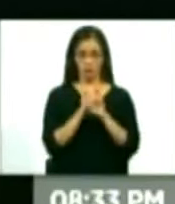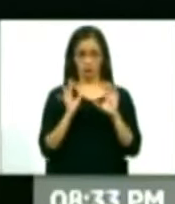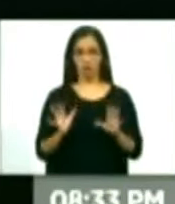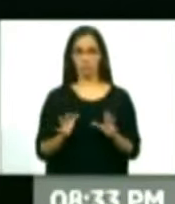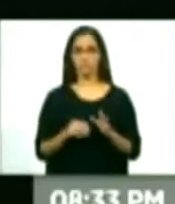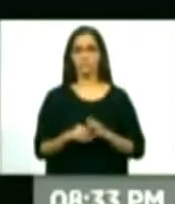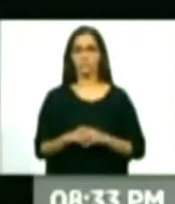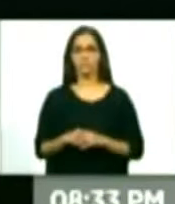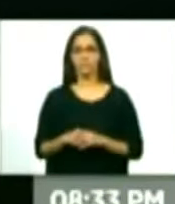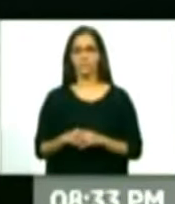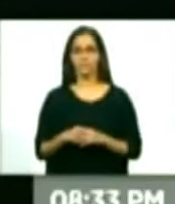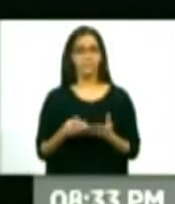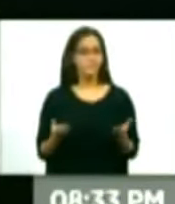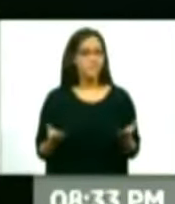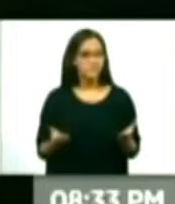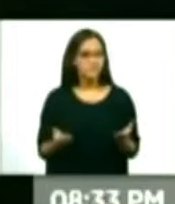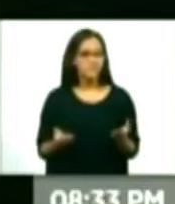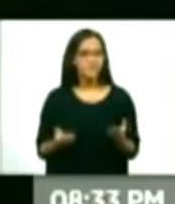¿Ah?